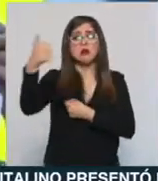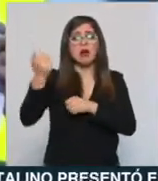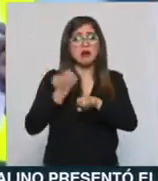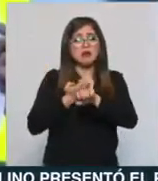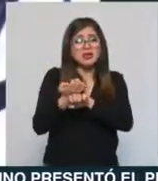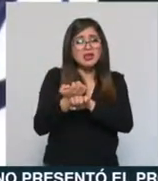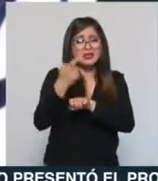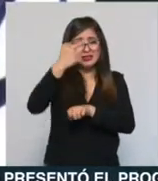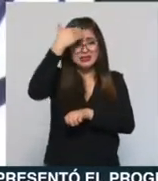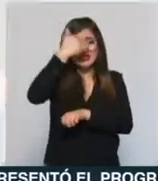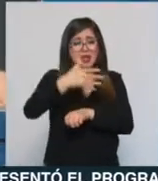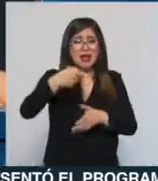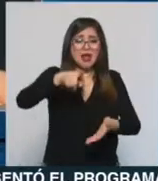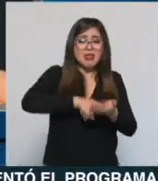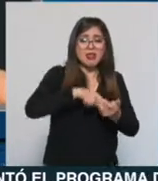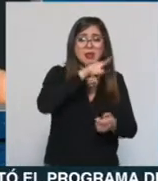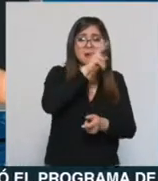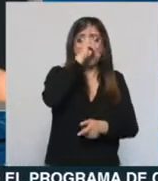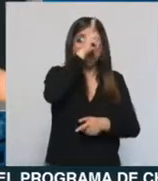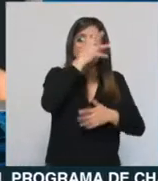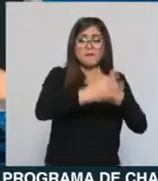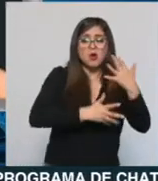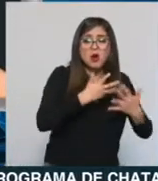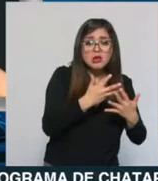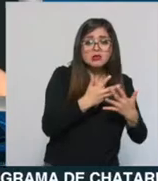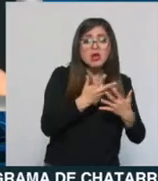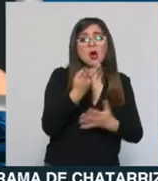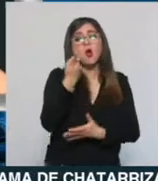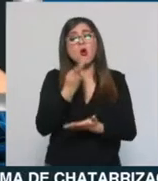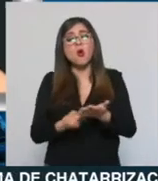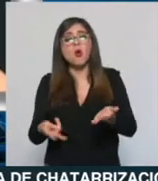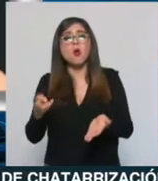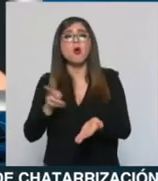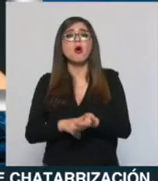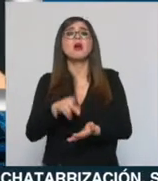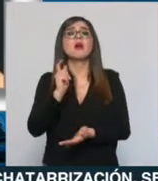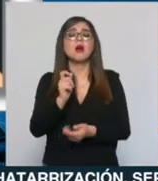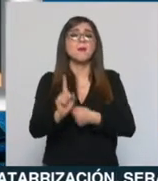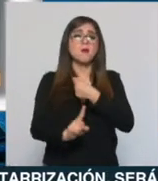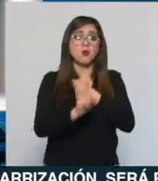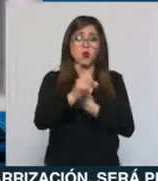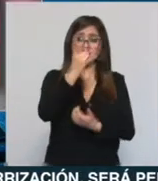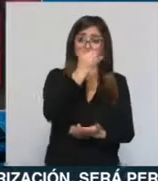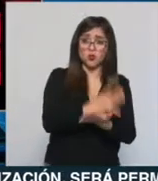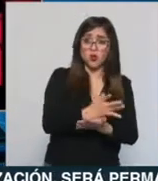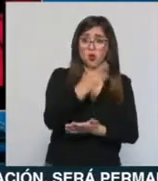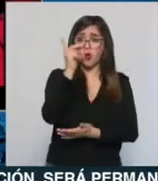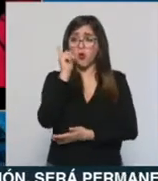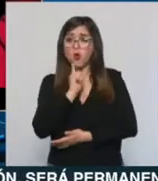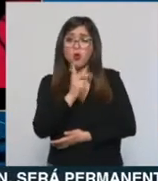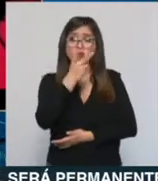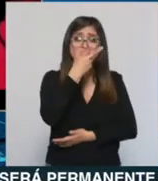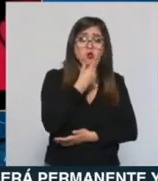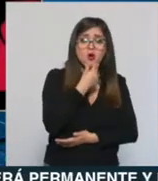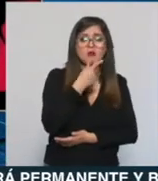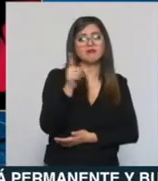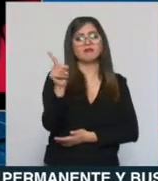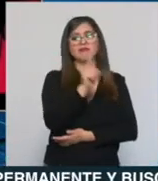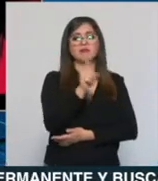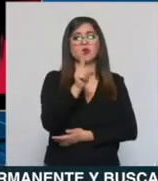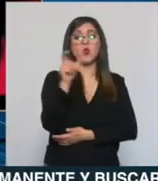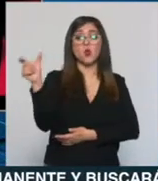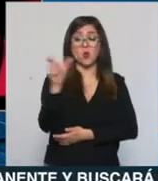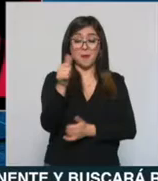son violentos. Esto pues afecta no a hombres y mujeres. Yo creo que hay que hacer una diferenciación cuando la carga